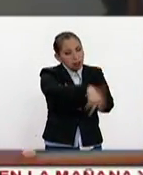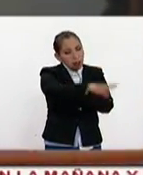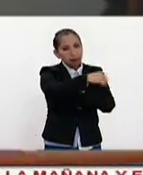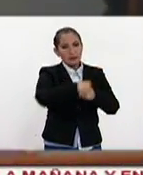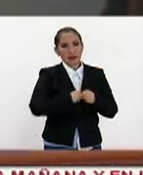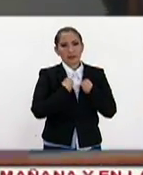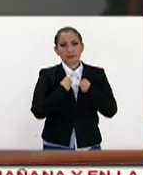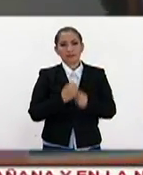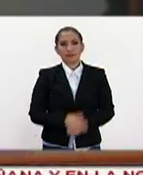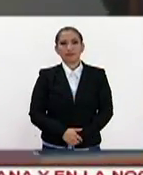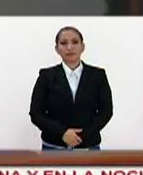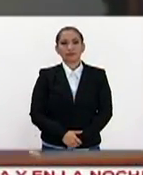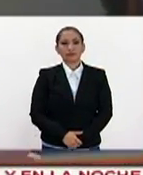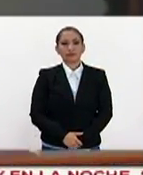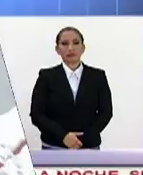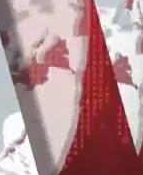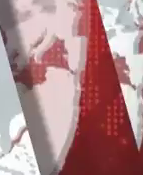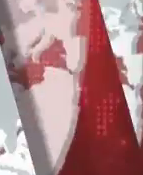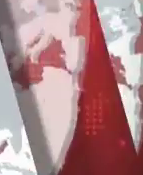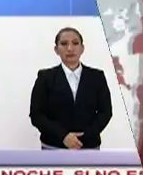buscando vida.